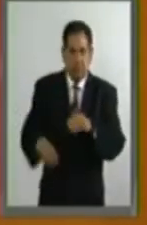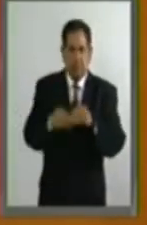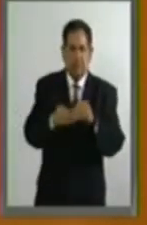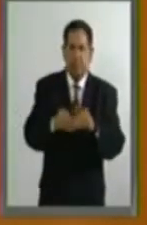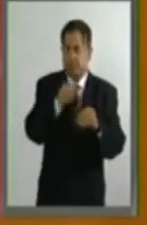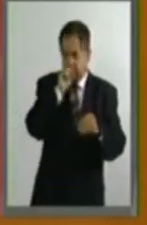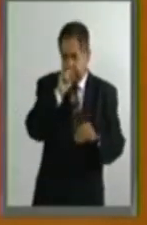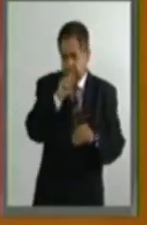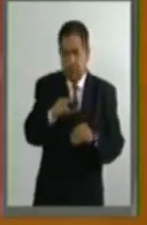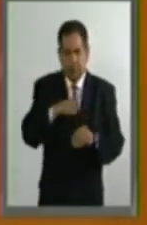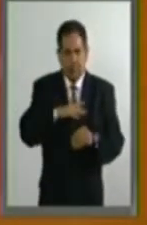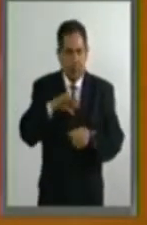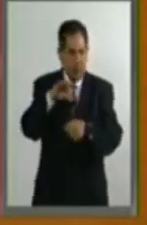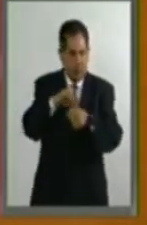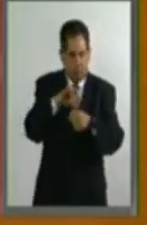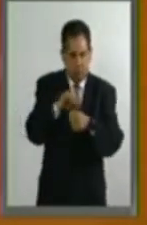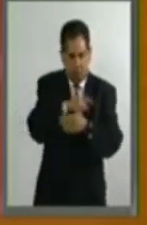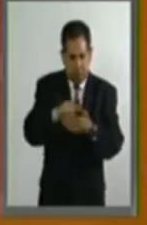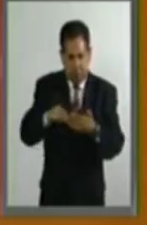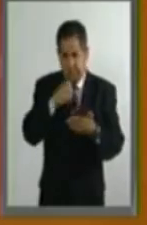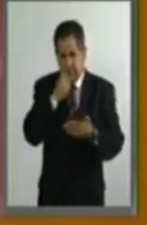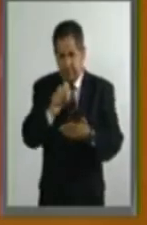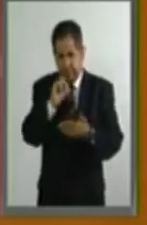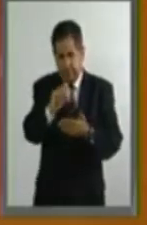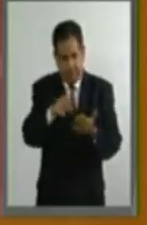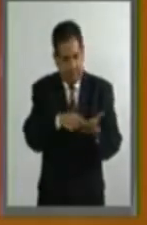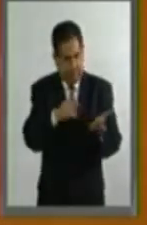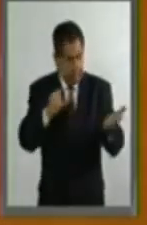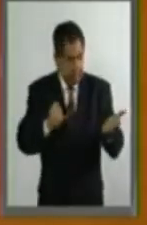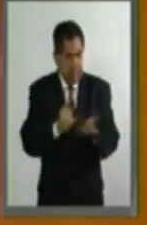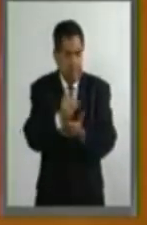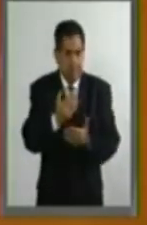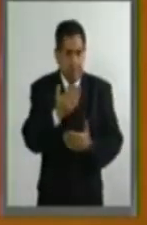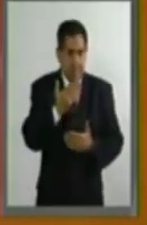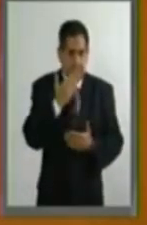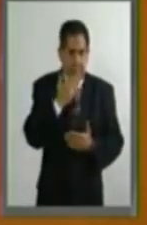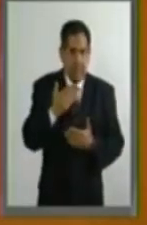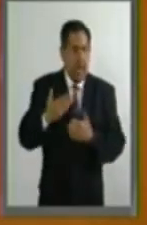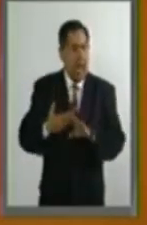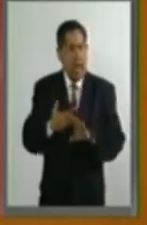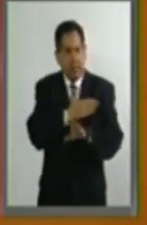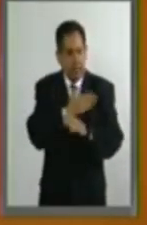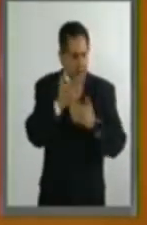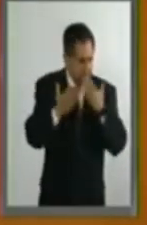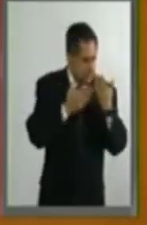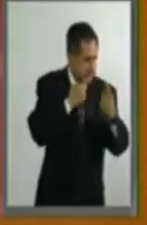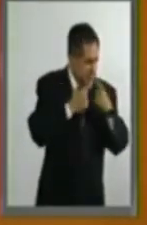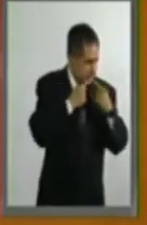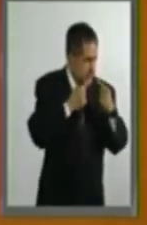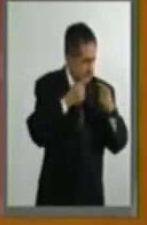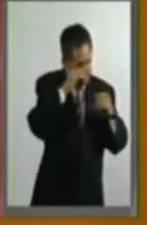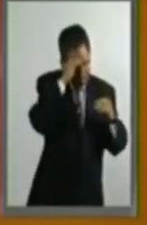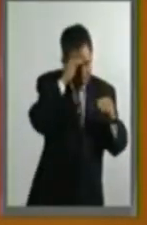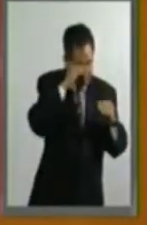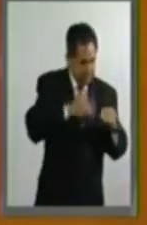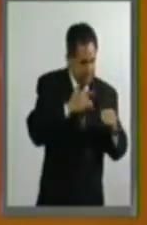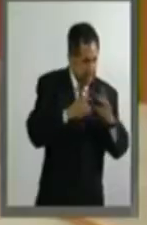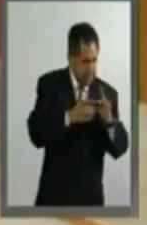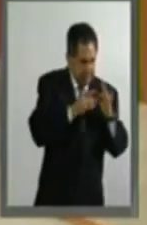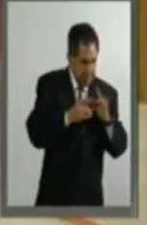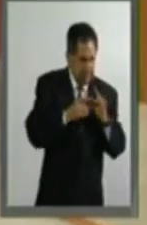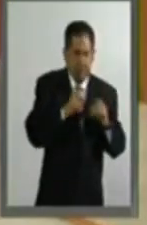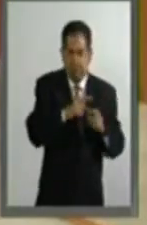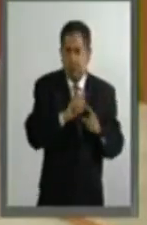habrá de votar favorablemente este dictamen que fue estudiado, discutido, analizado en